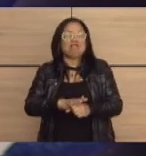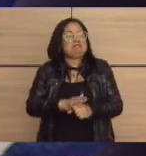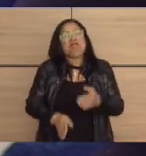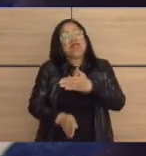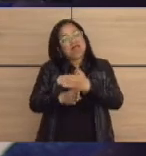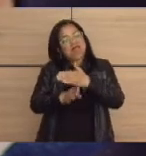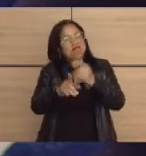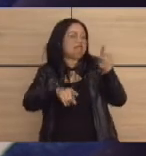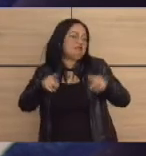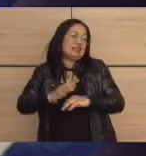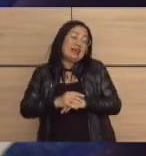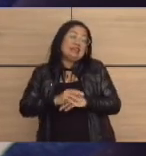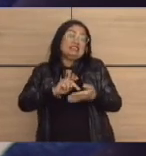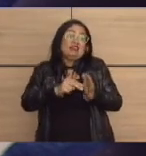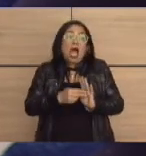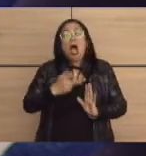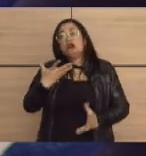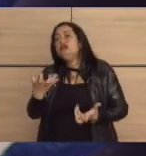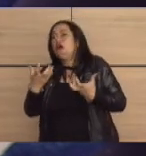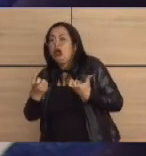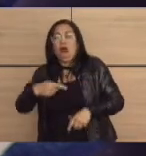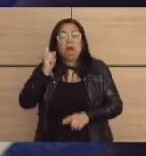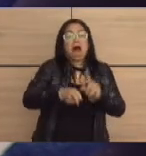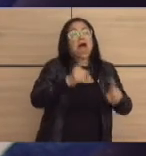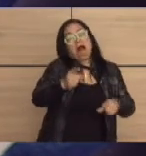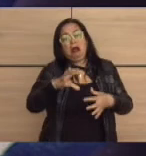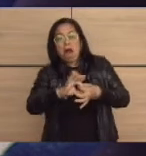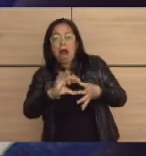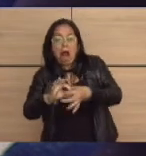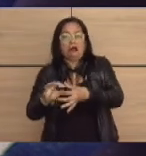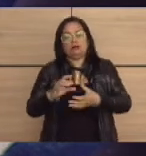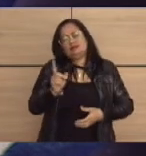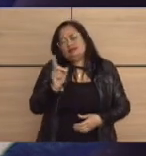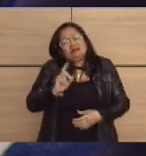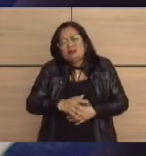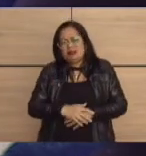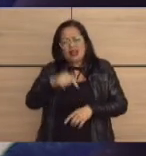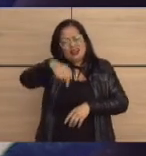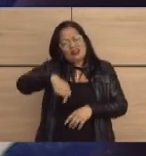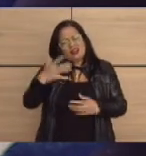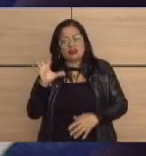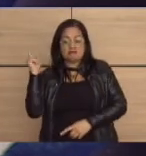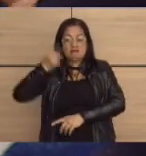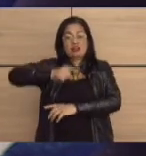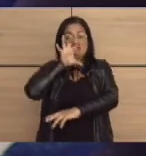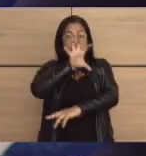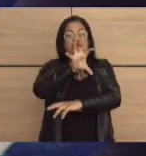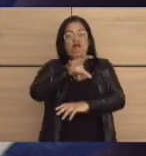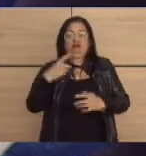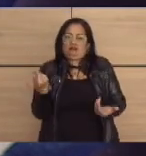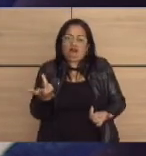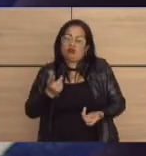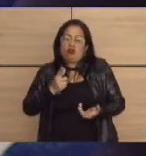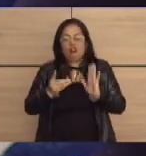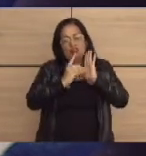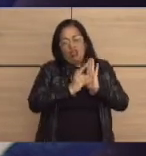que tampoco era un capricho, ¿no? Aquí no existía esa idea de nación unitaria, no, eso no es fácil hacerlo nacer por